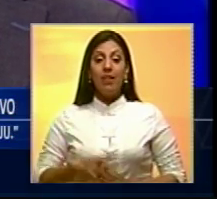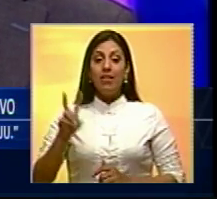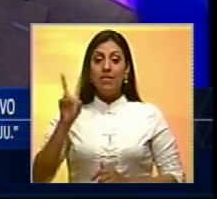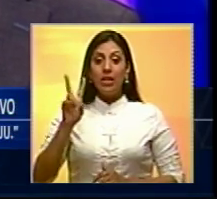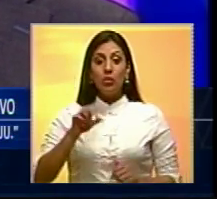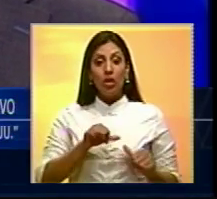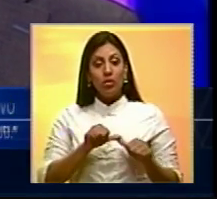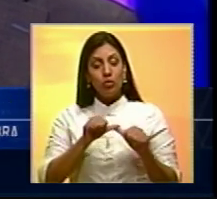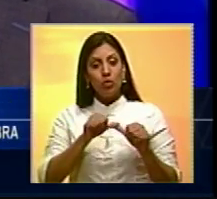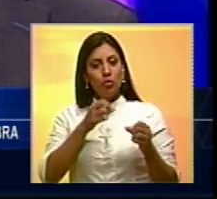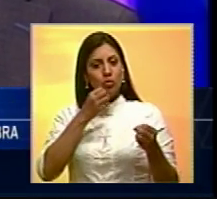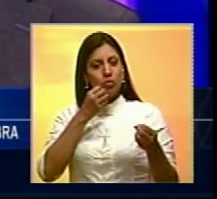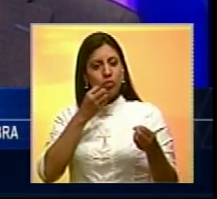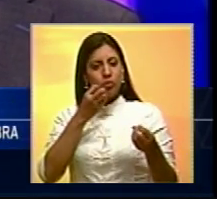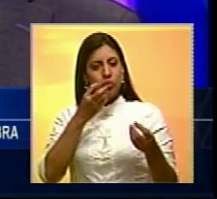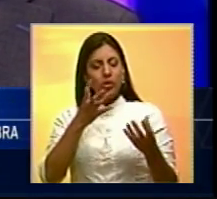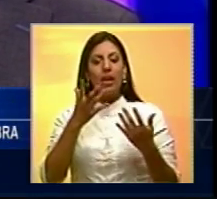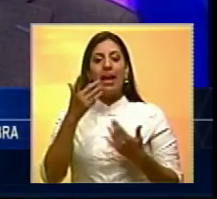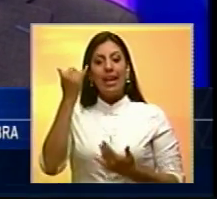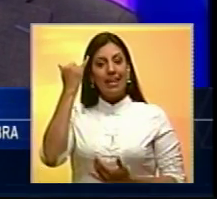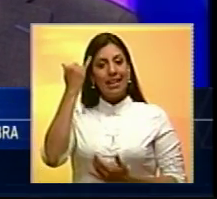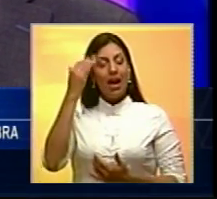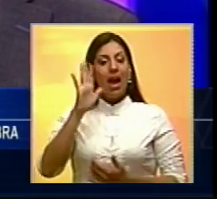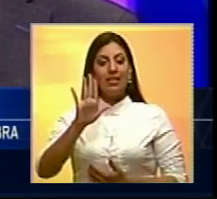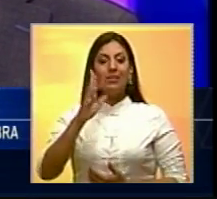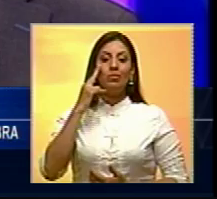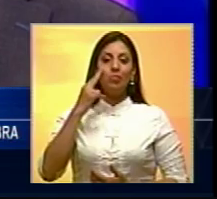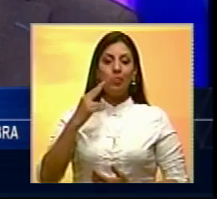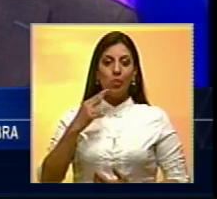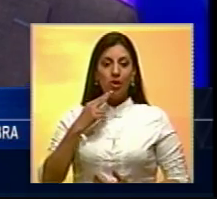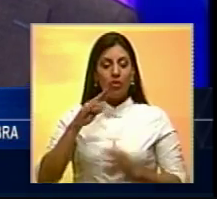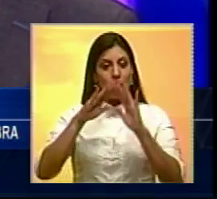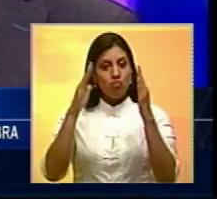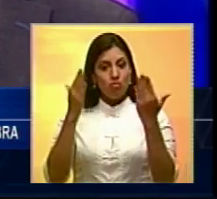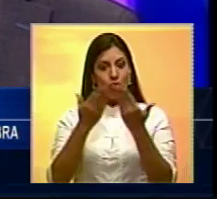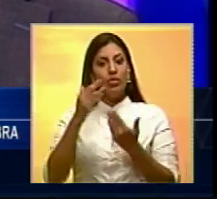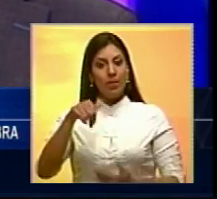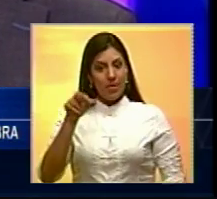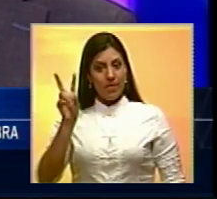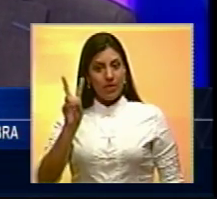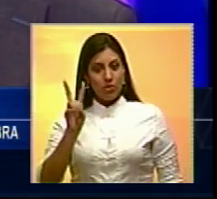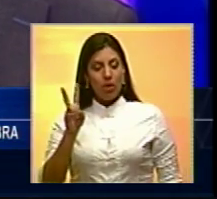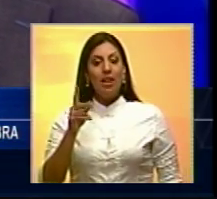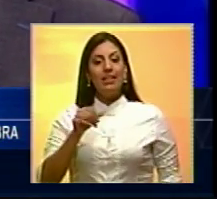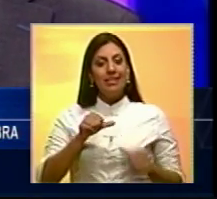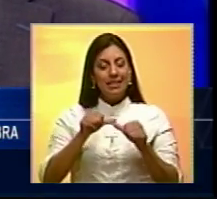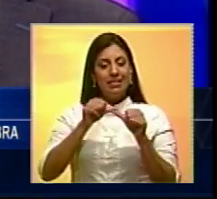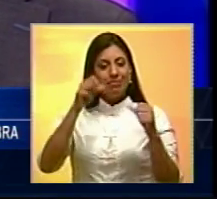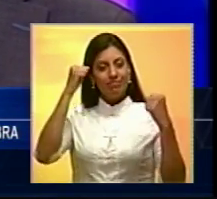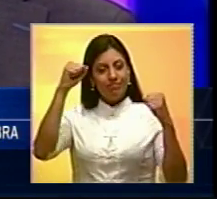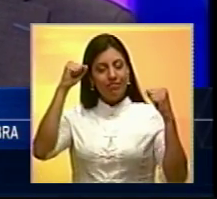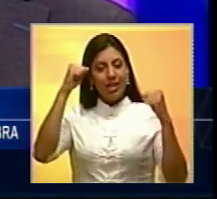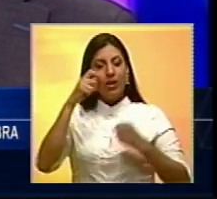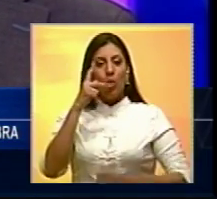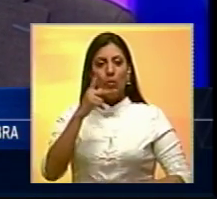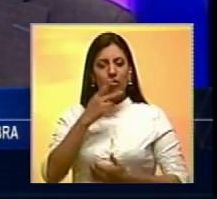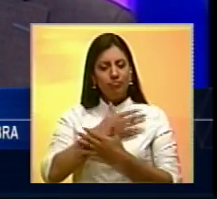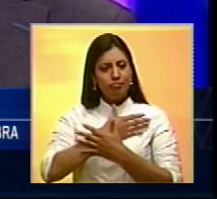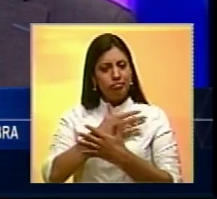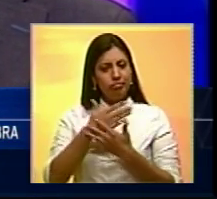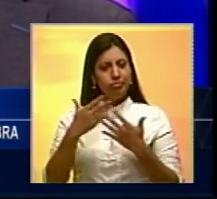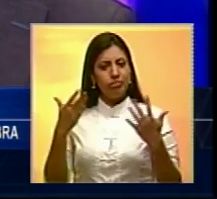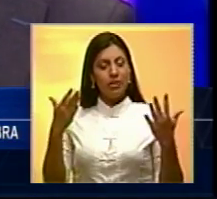Venezuela va a seguir predicando su ideario bolivariano en el mundo y en Venezuela. Va a seguir practicando una política de